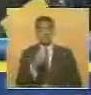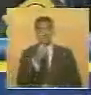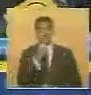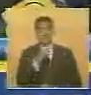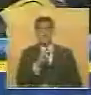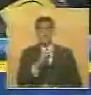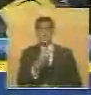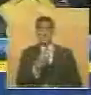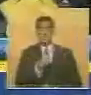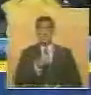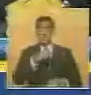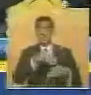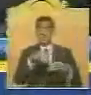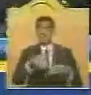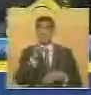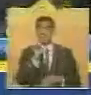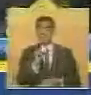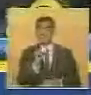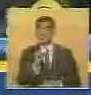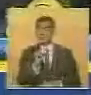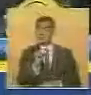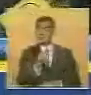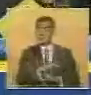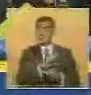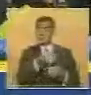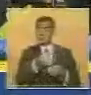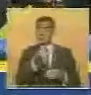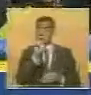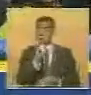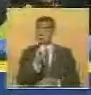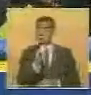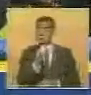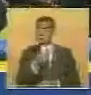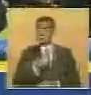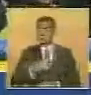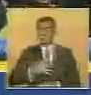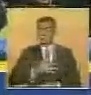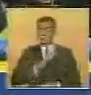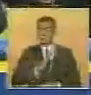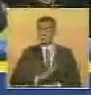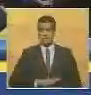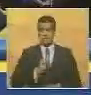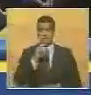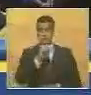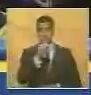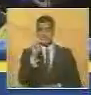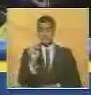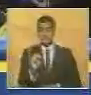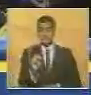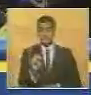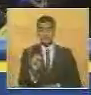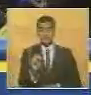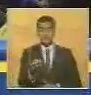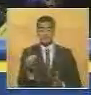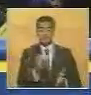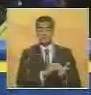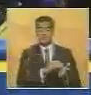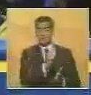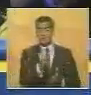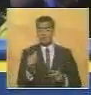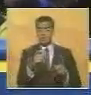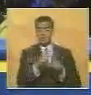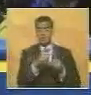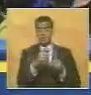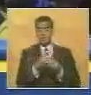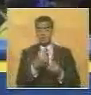María Corina, yo voy a votar por ti, porque al votar por ti, yo sentiré que estaba en la Asamblea Nacional repitiendo cada una de